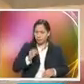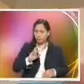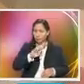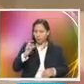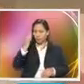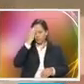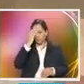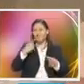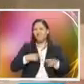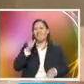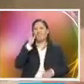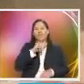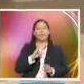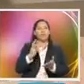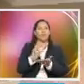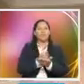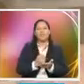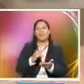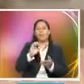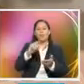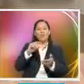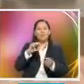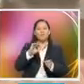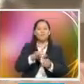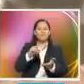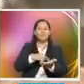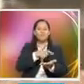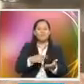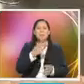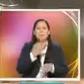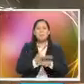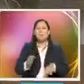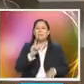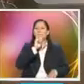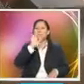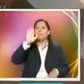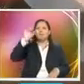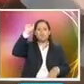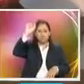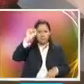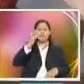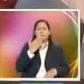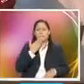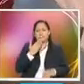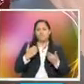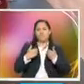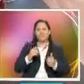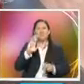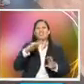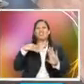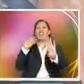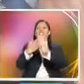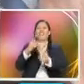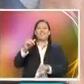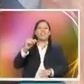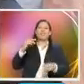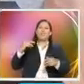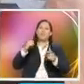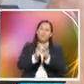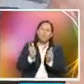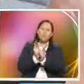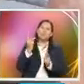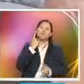el abstencionismo, el voto nulo, el voto en blanco como una forma válida de manifestar un descontento con la clase